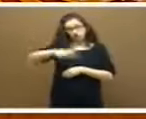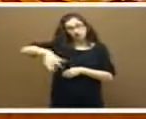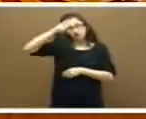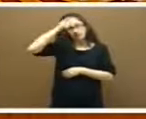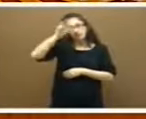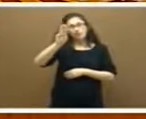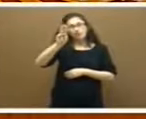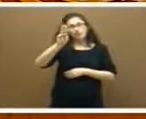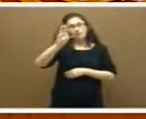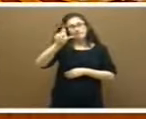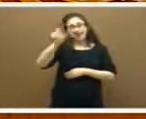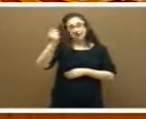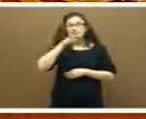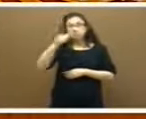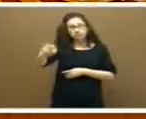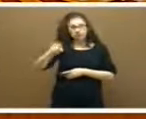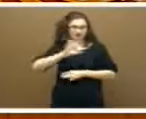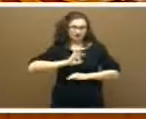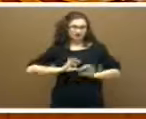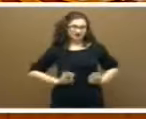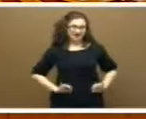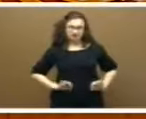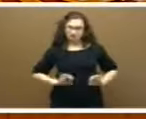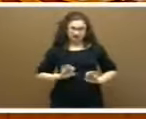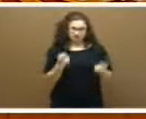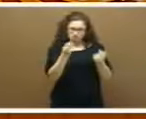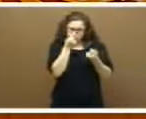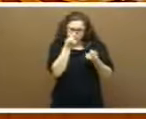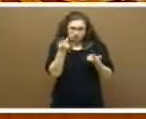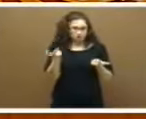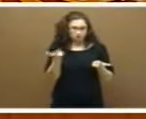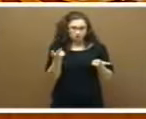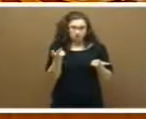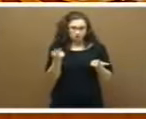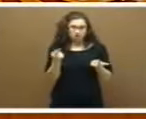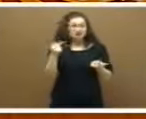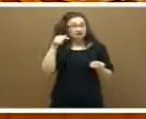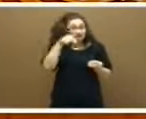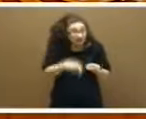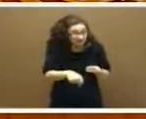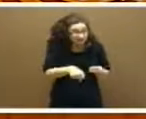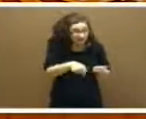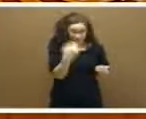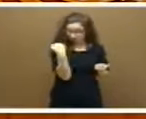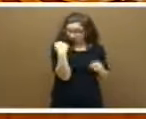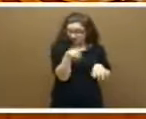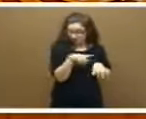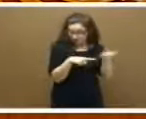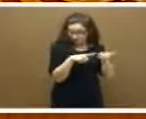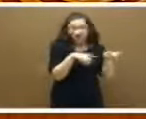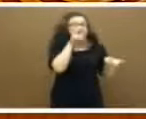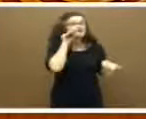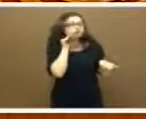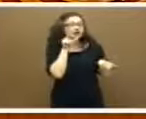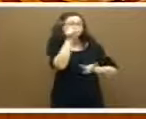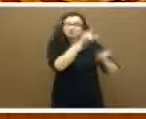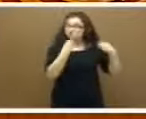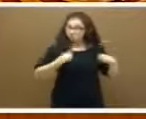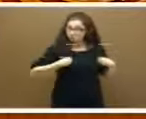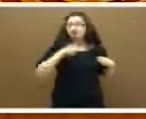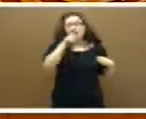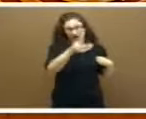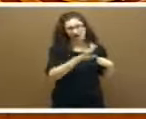la escasez de celadores y hace un mes y medio se celebró otro en Castuera por la misma problemática. O sea, que no existen